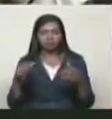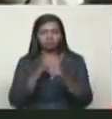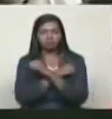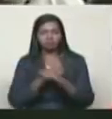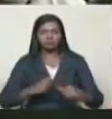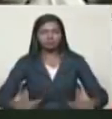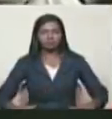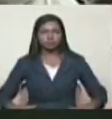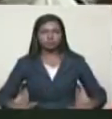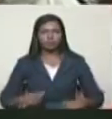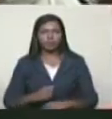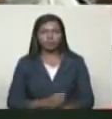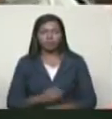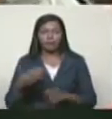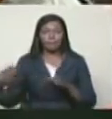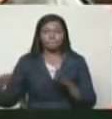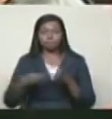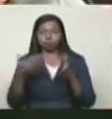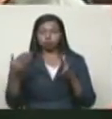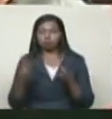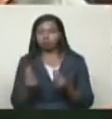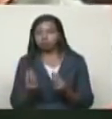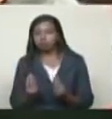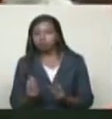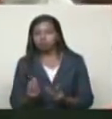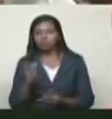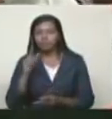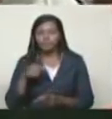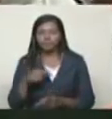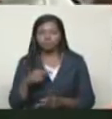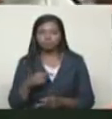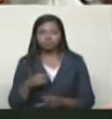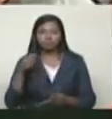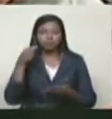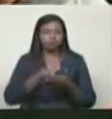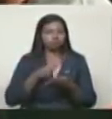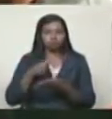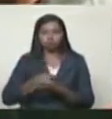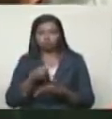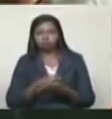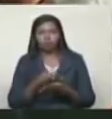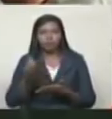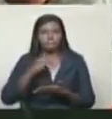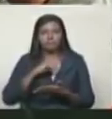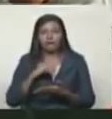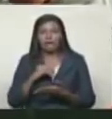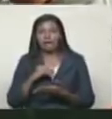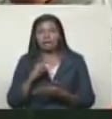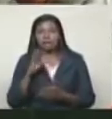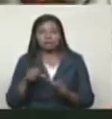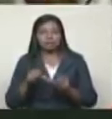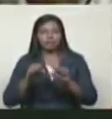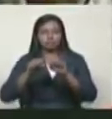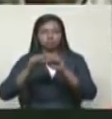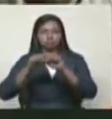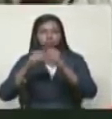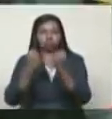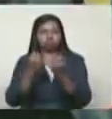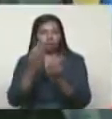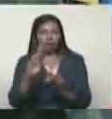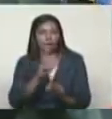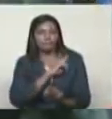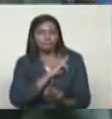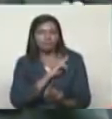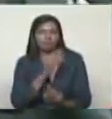Fuerza Armada Nacional Bolivariana, quienes han pretendido quebrar la moral de los